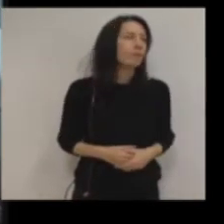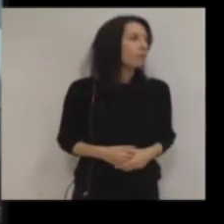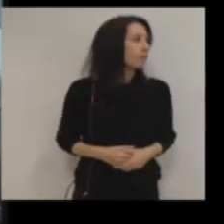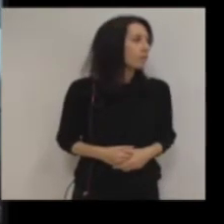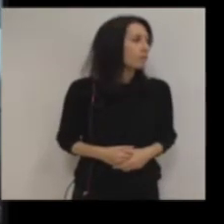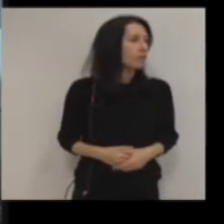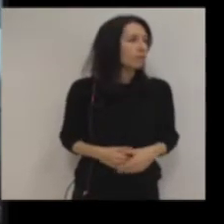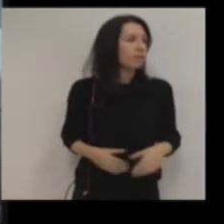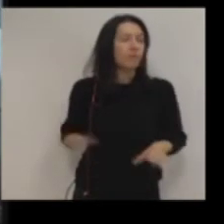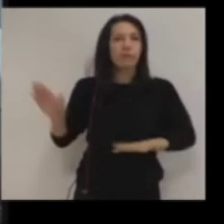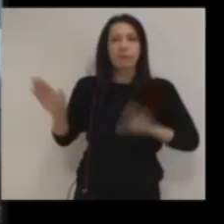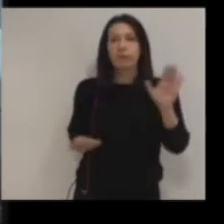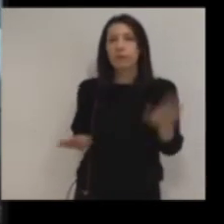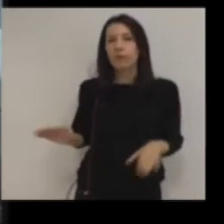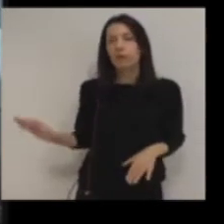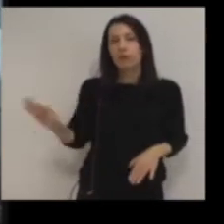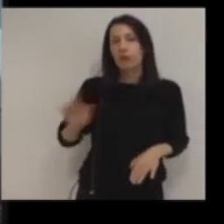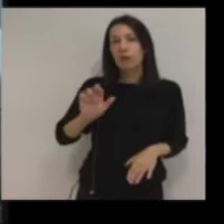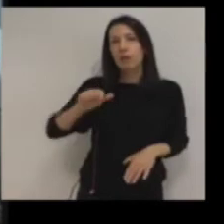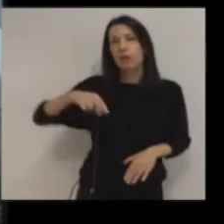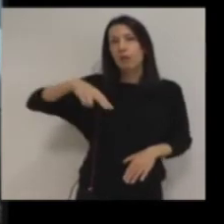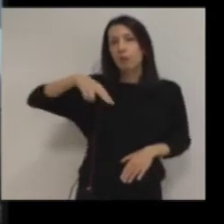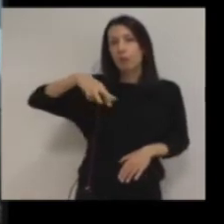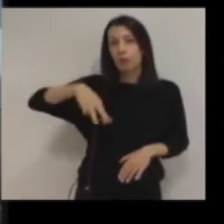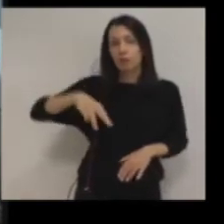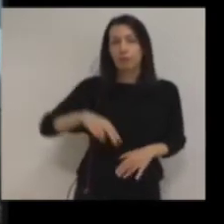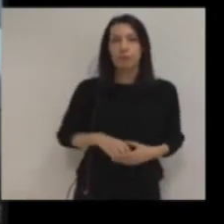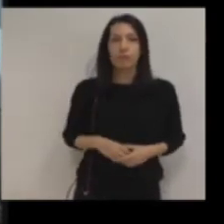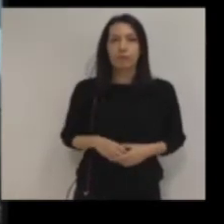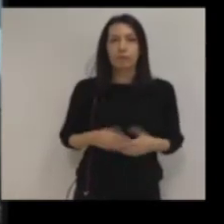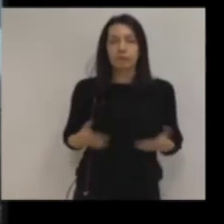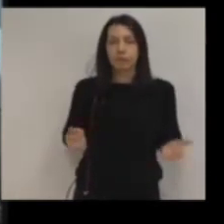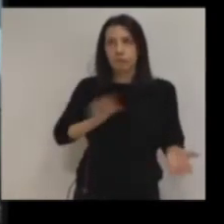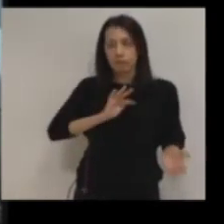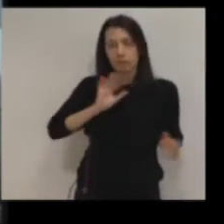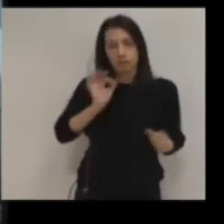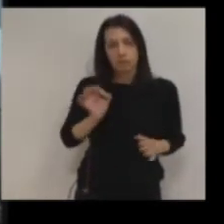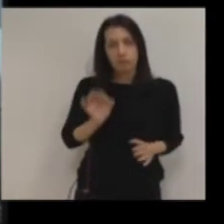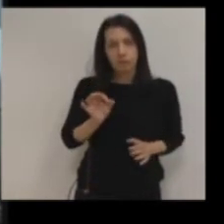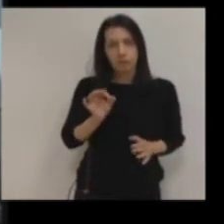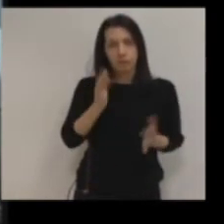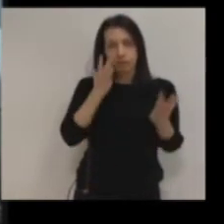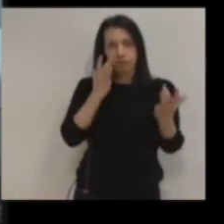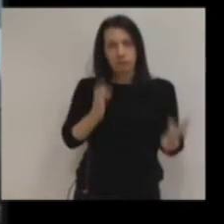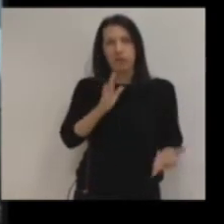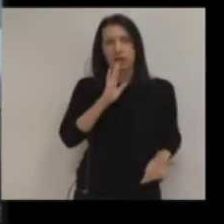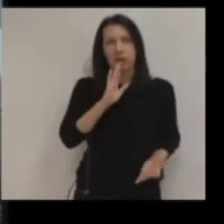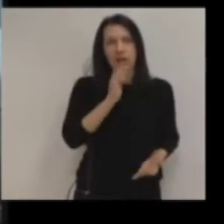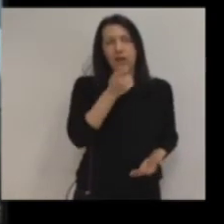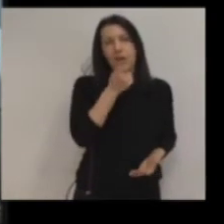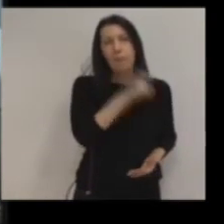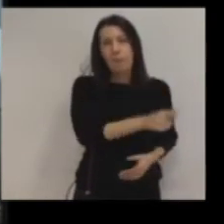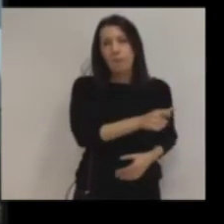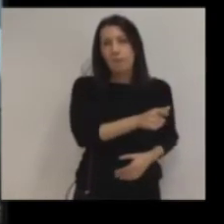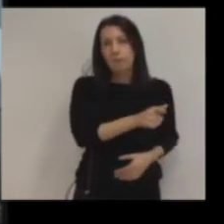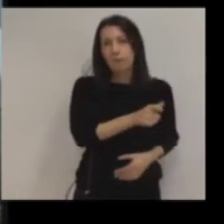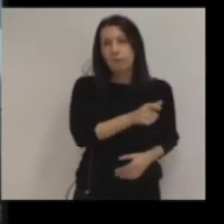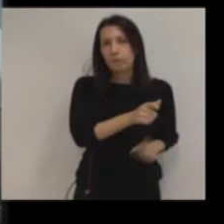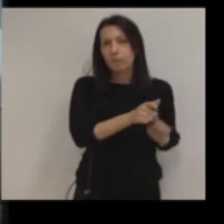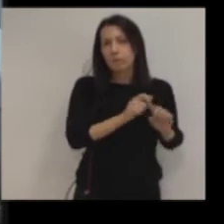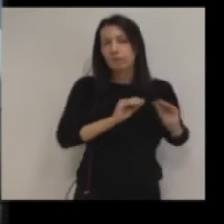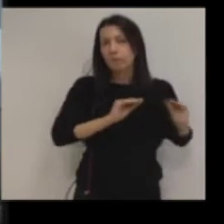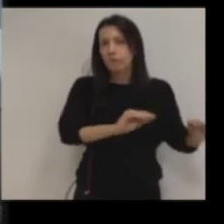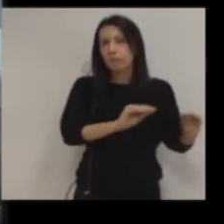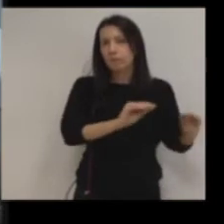Ramón, ¿quieres comentar algo? Sí, a ver, me ha llamado la atención una palabra que has comentado, que es